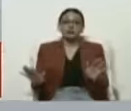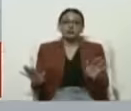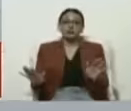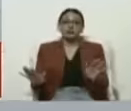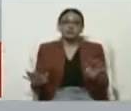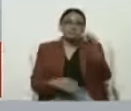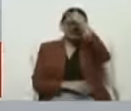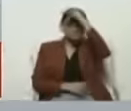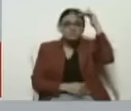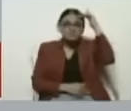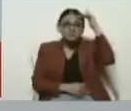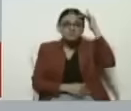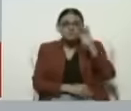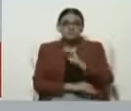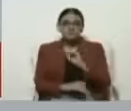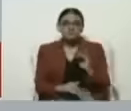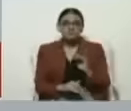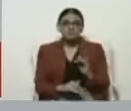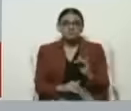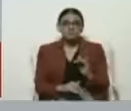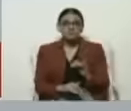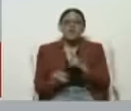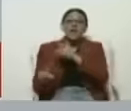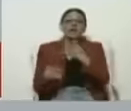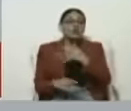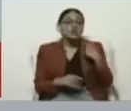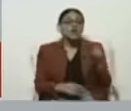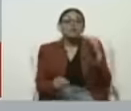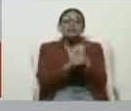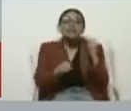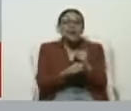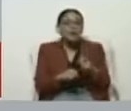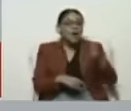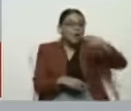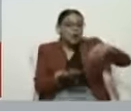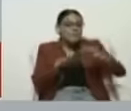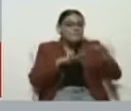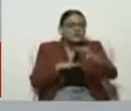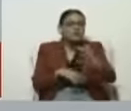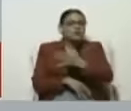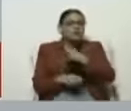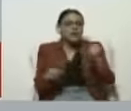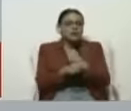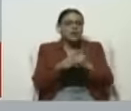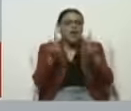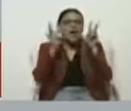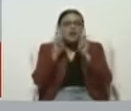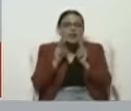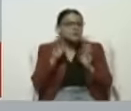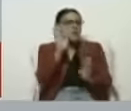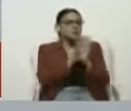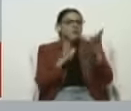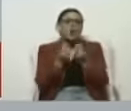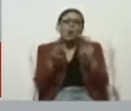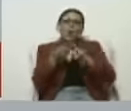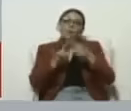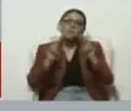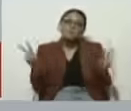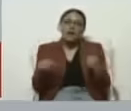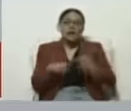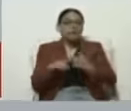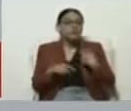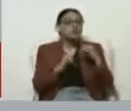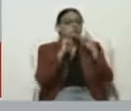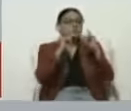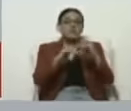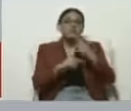como dijo el alcalde Azuaje, lo que quieren es trabajar por su municipio y quieren que su municipio esté en paz. Entonces, informo